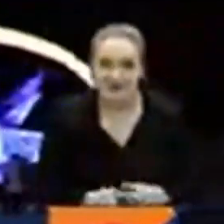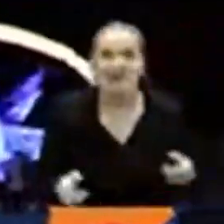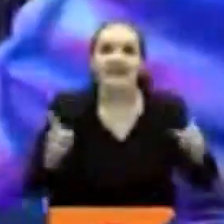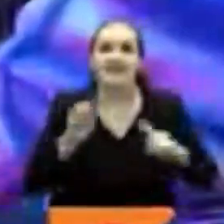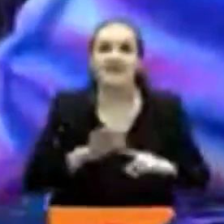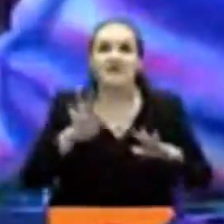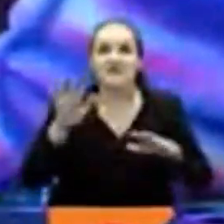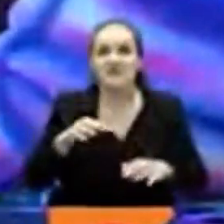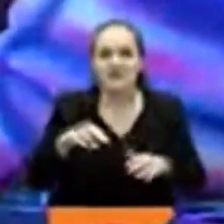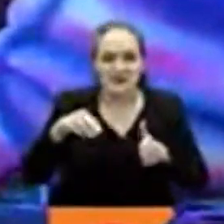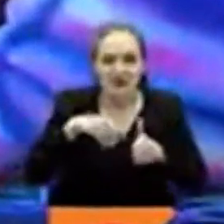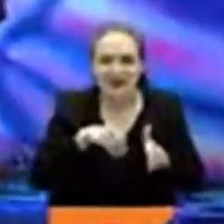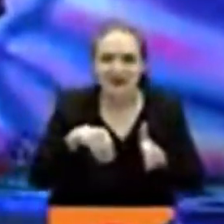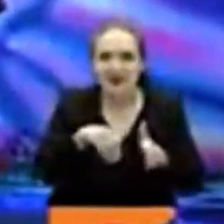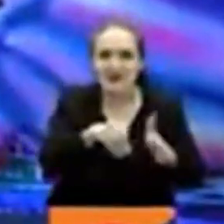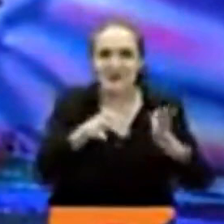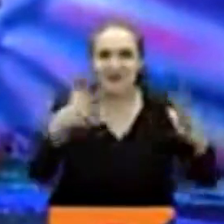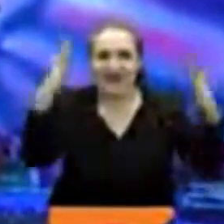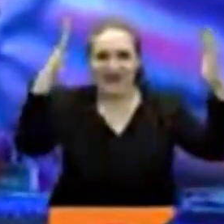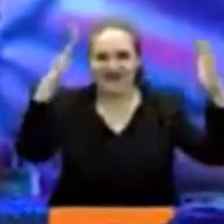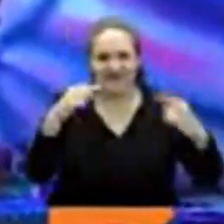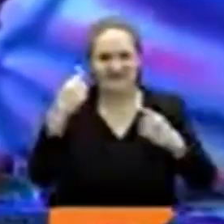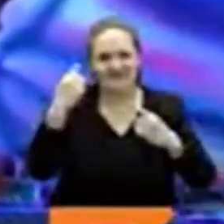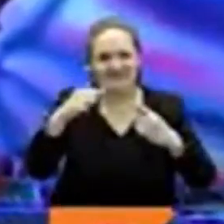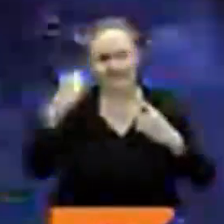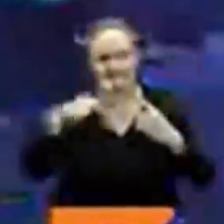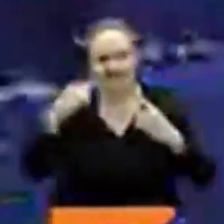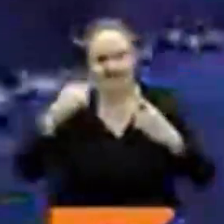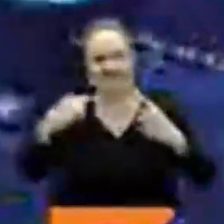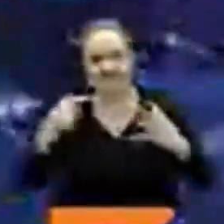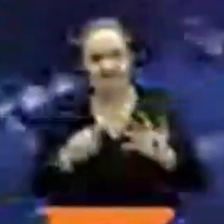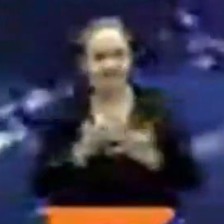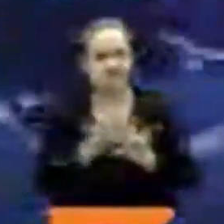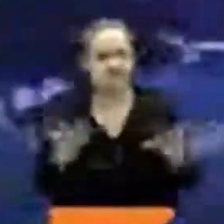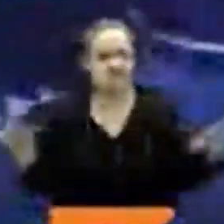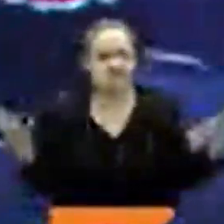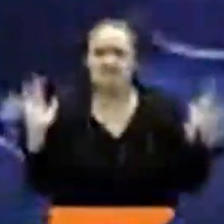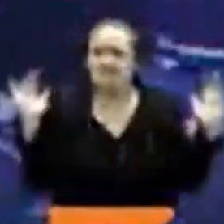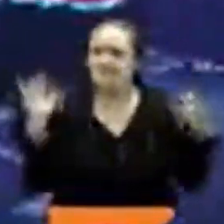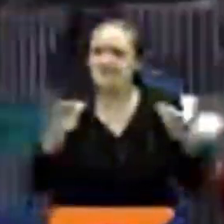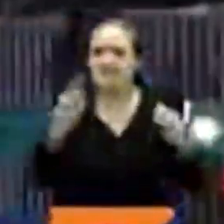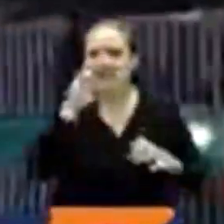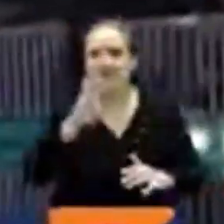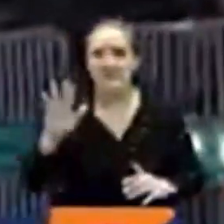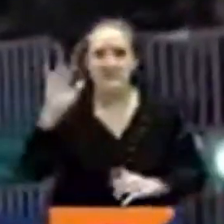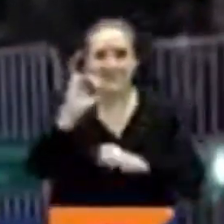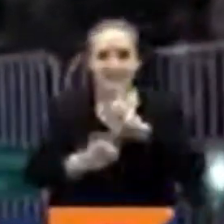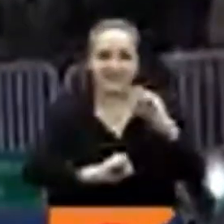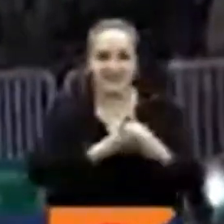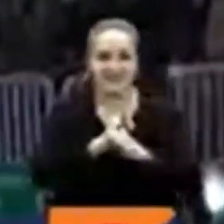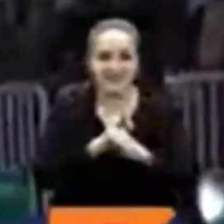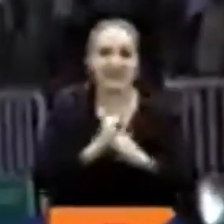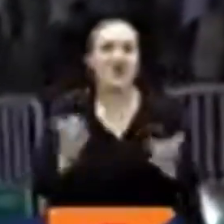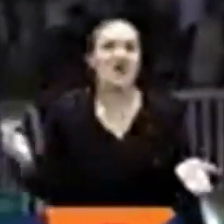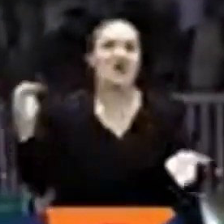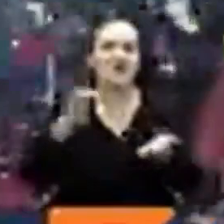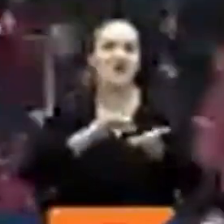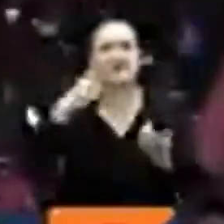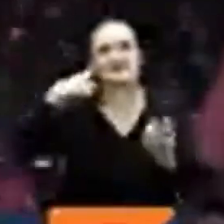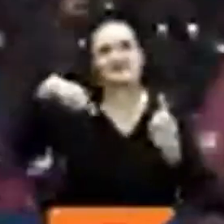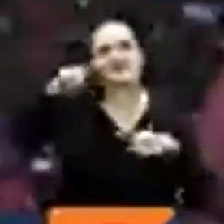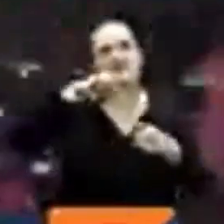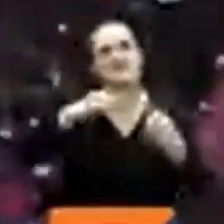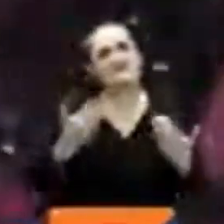Río Sucio. Estos atraen el mayor flujo de turistas nacionales y extranjeros. Así se reactivará el turismo en